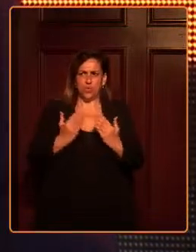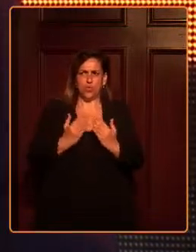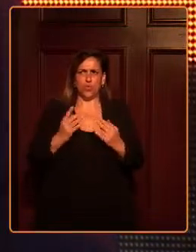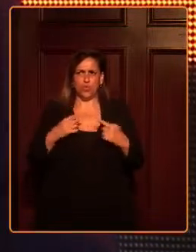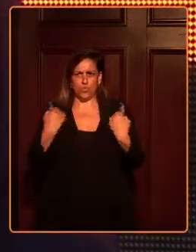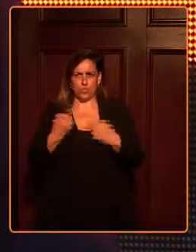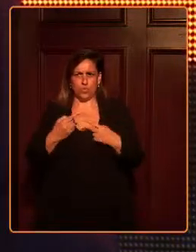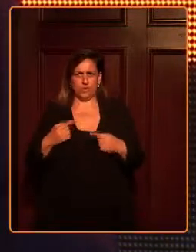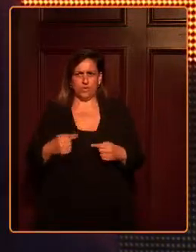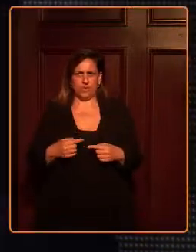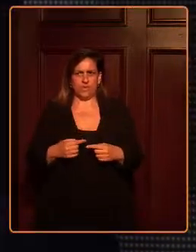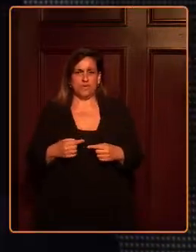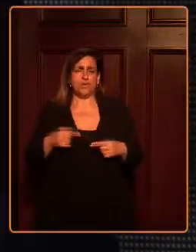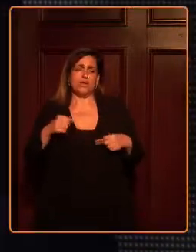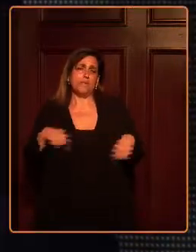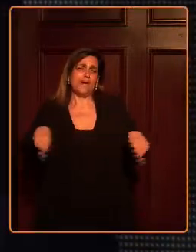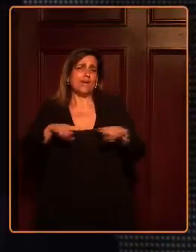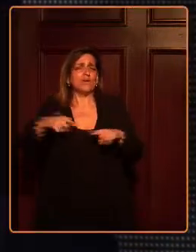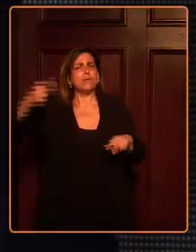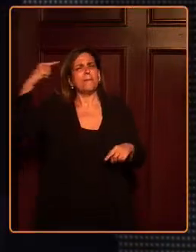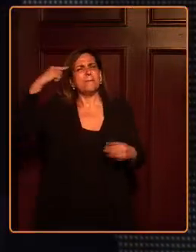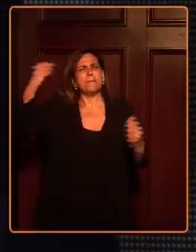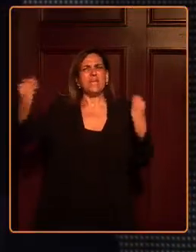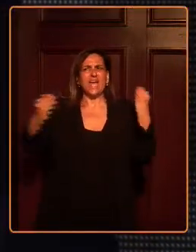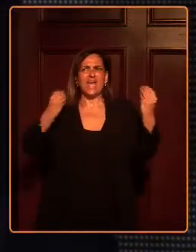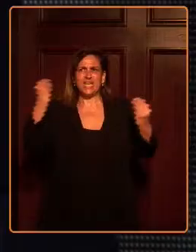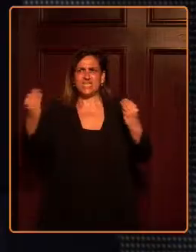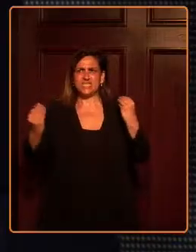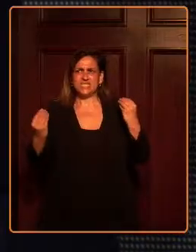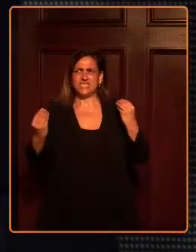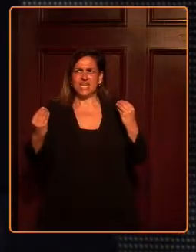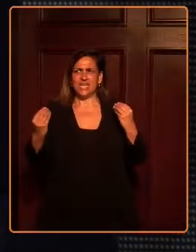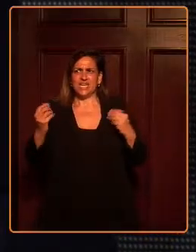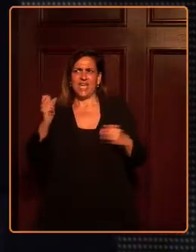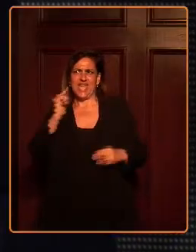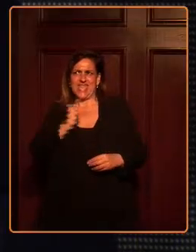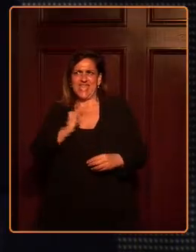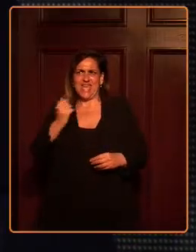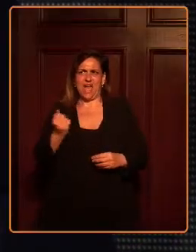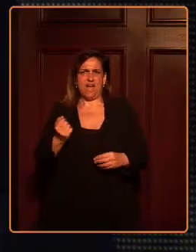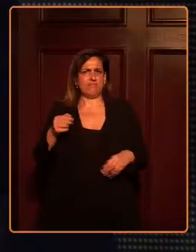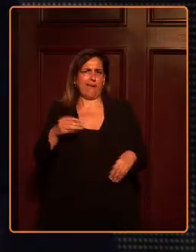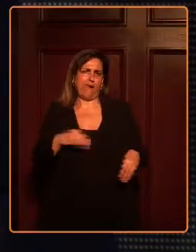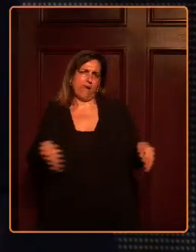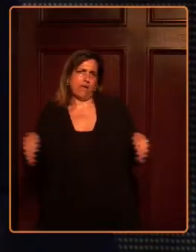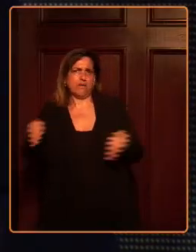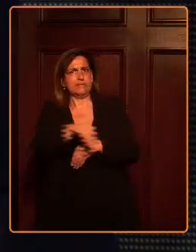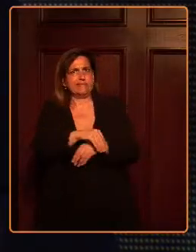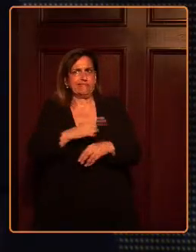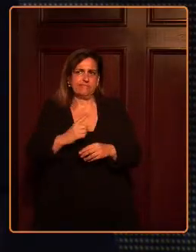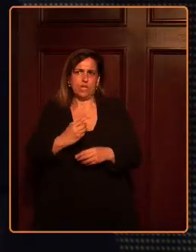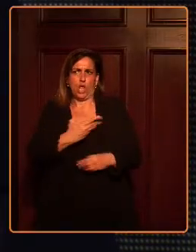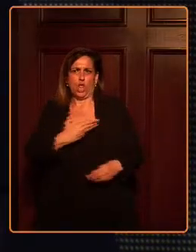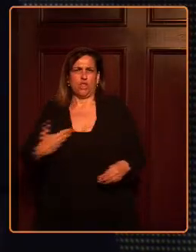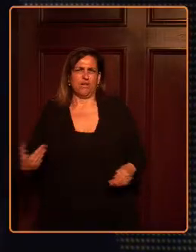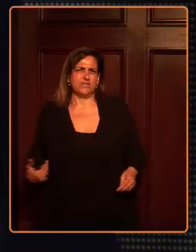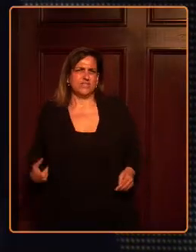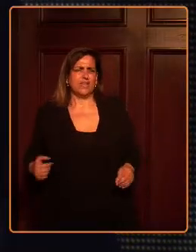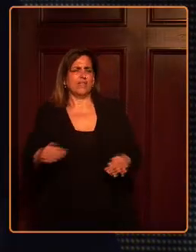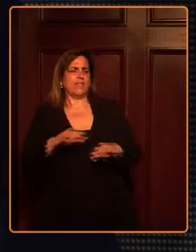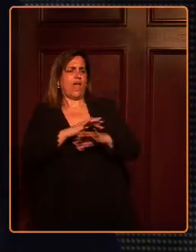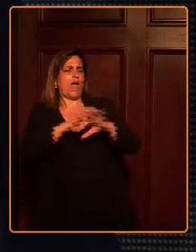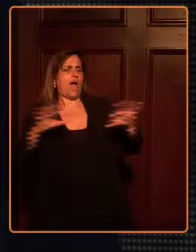y para aquellos que piensan que la inteligencia artificial vino a sustituir al docente,